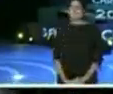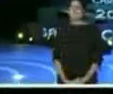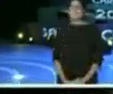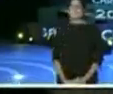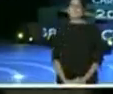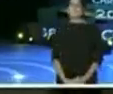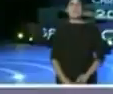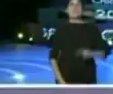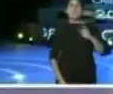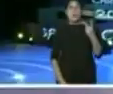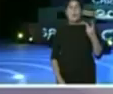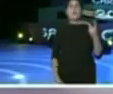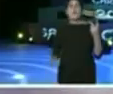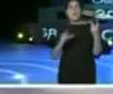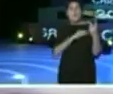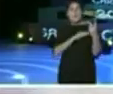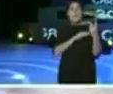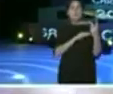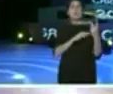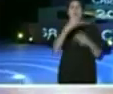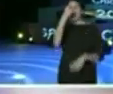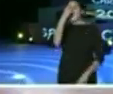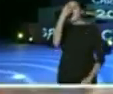Segundo premio de interpretación Bambones.